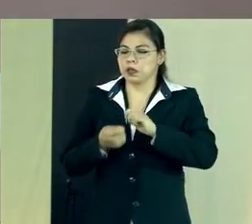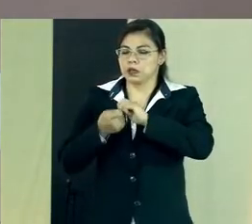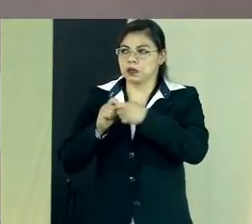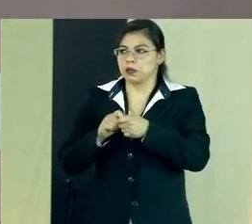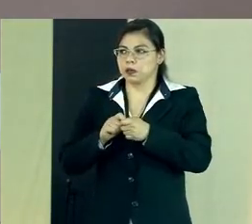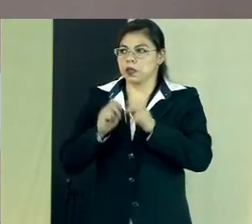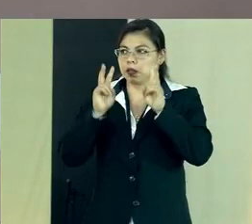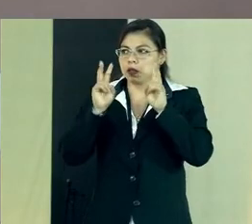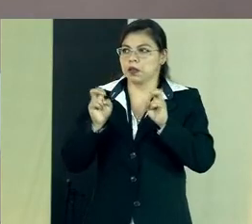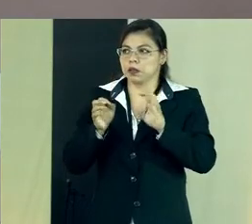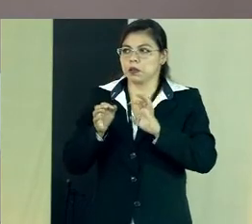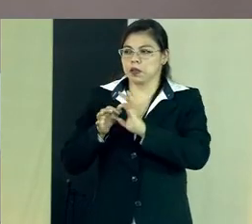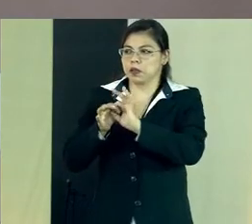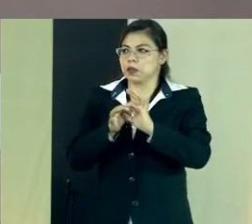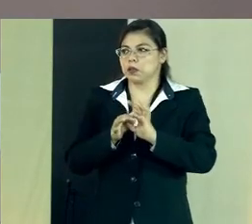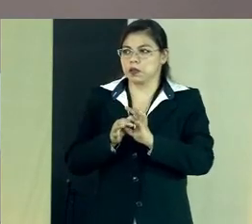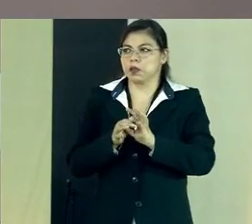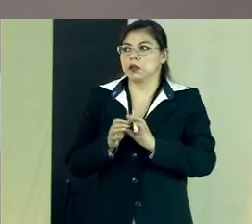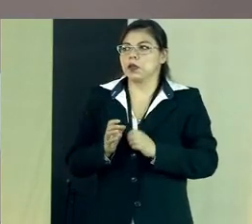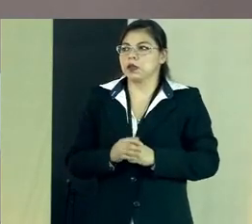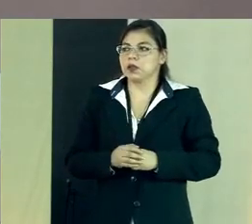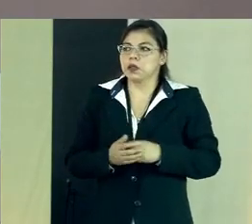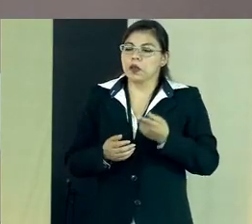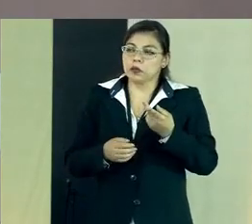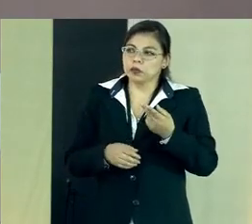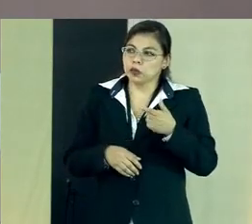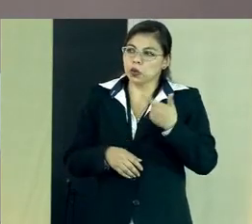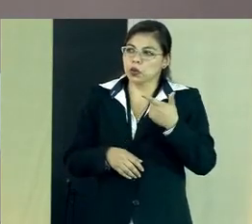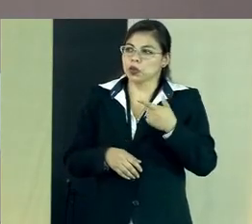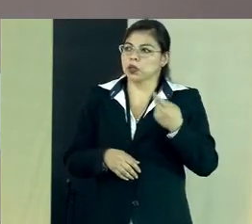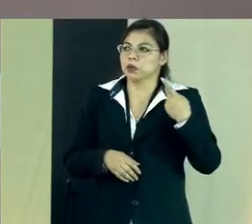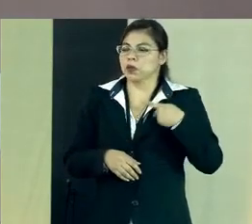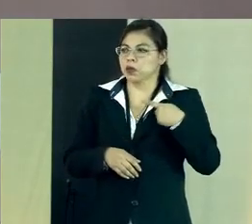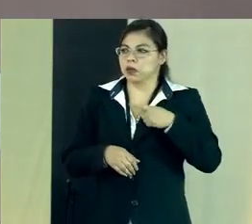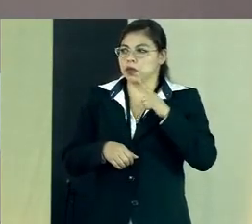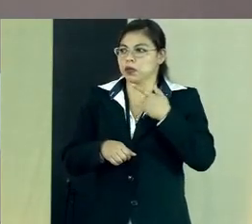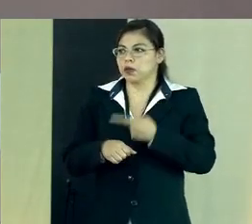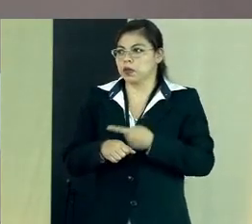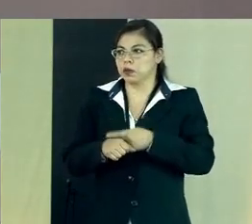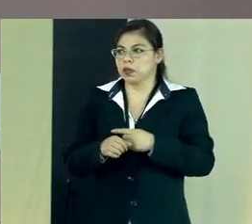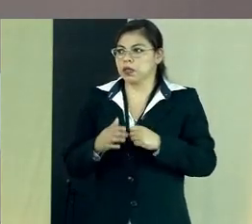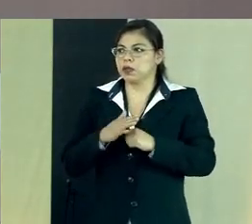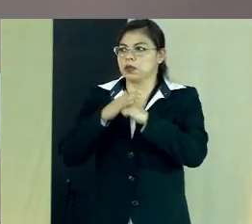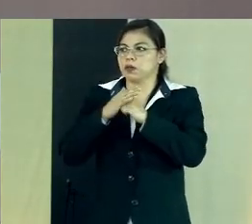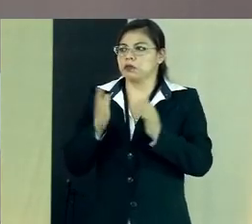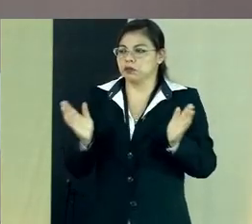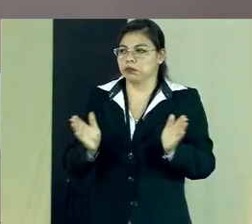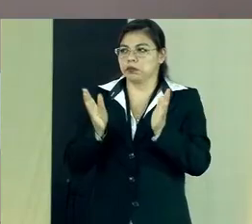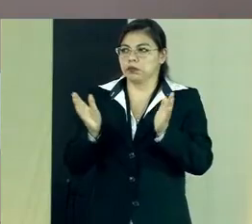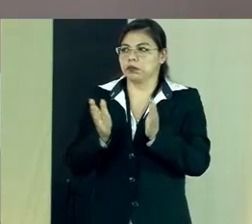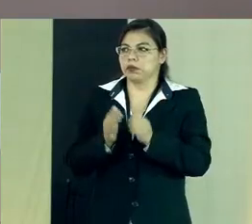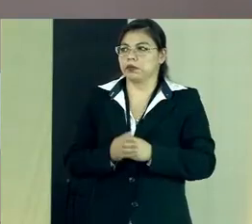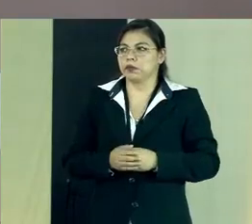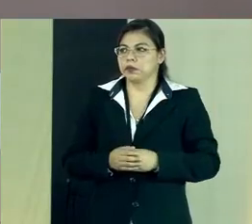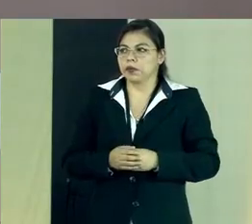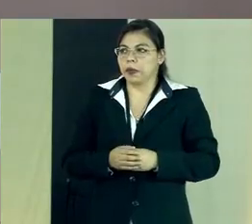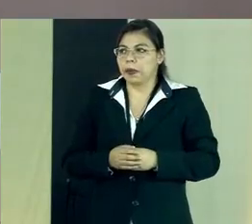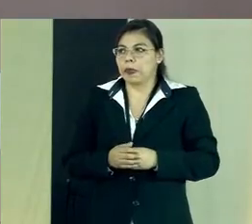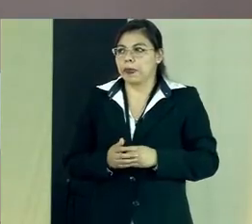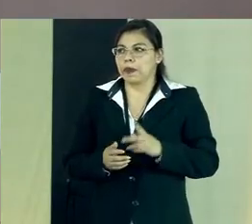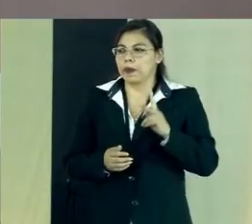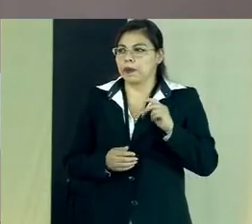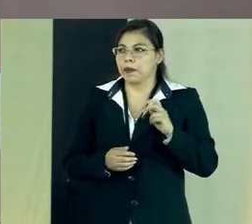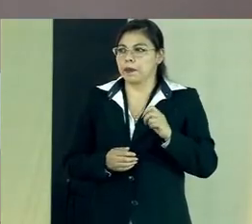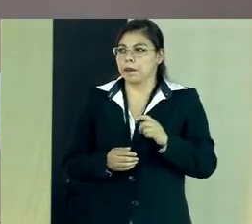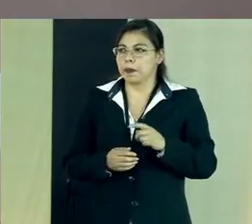unificador del 12 pacientes y la fuerza motriz en la serie de televisión no estamos